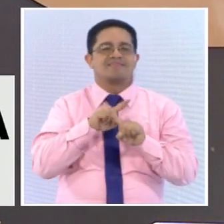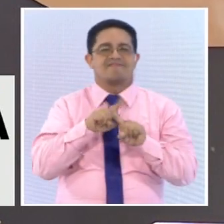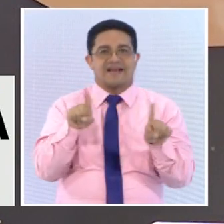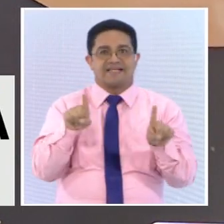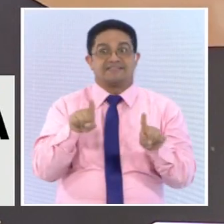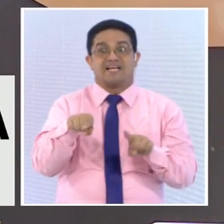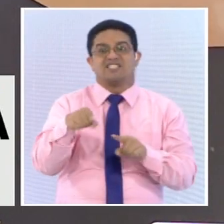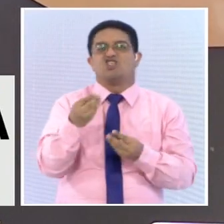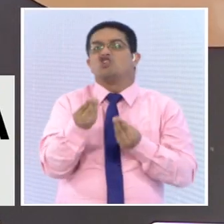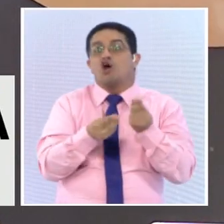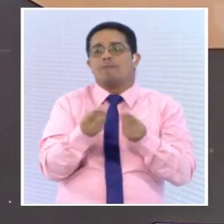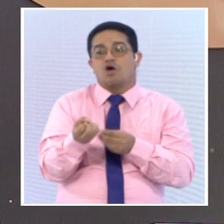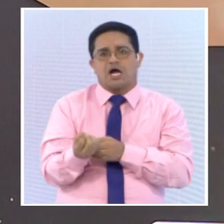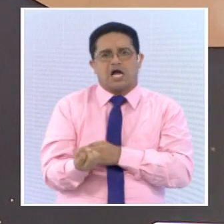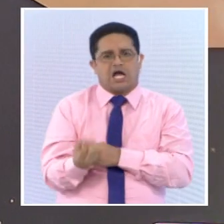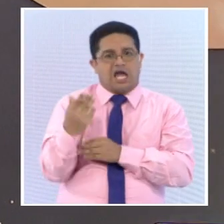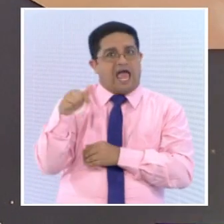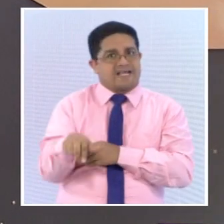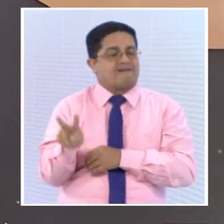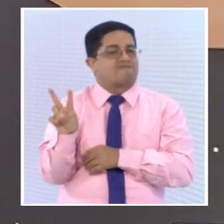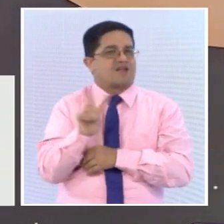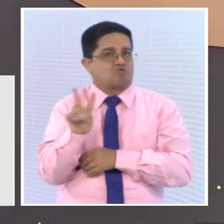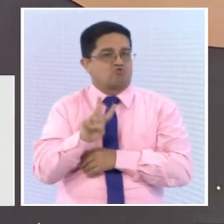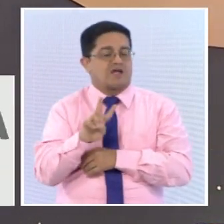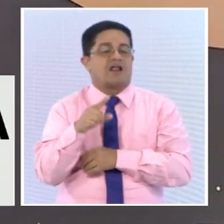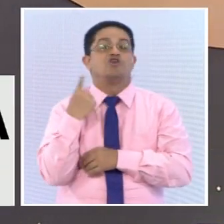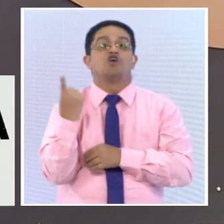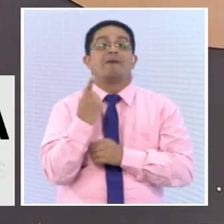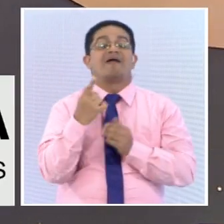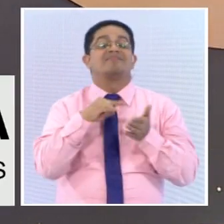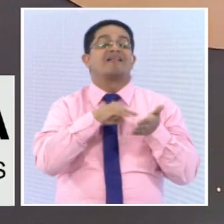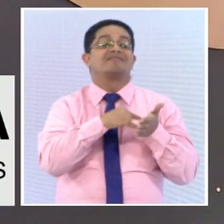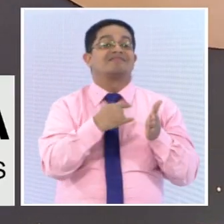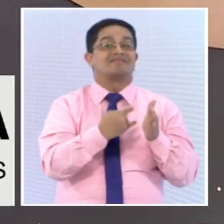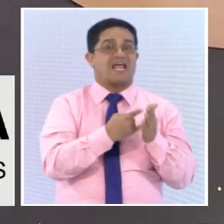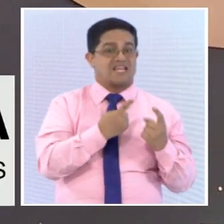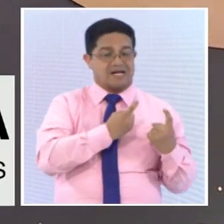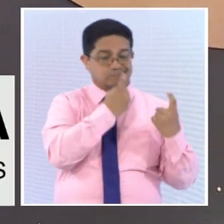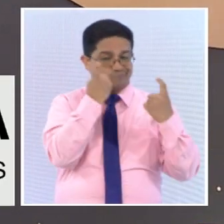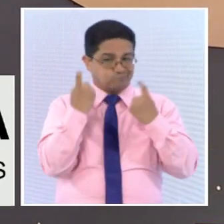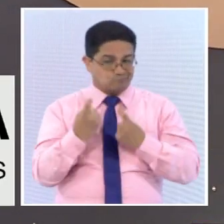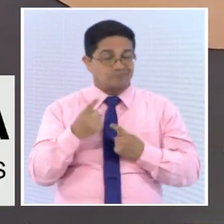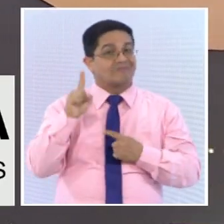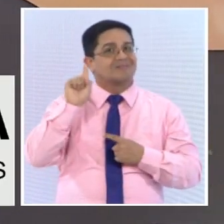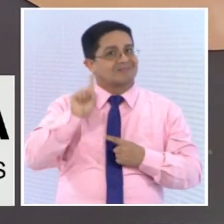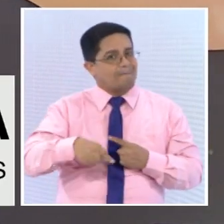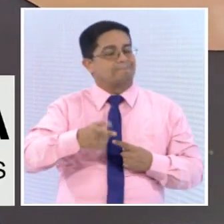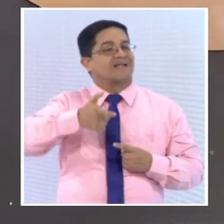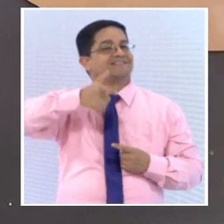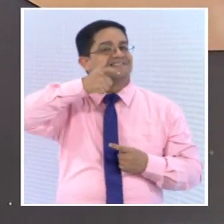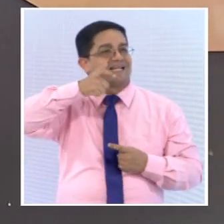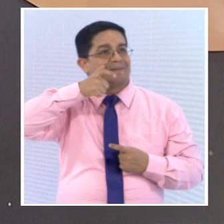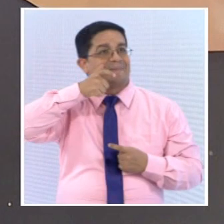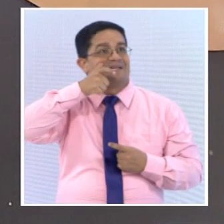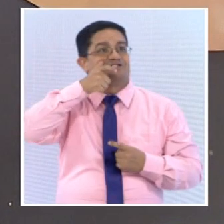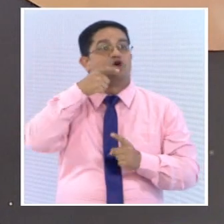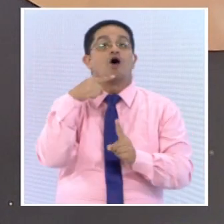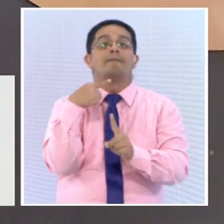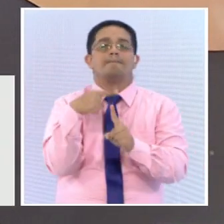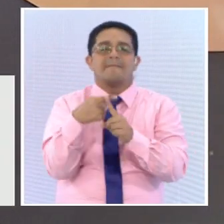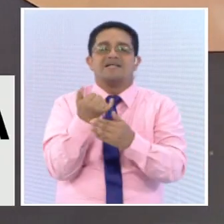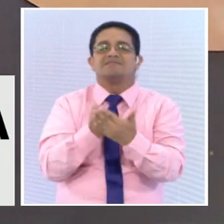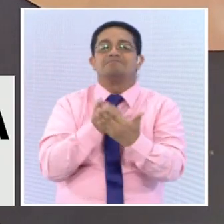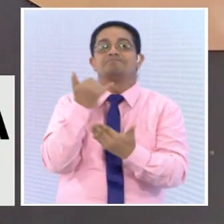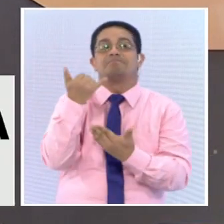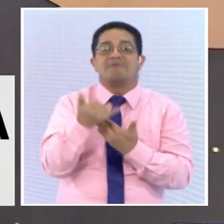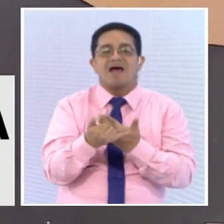paciente no solo con las técnicas cardiopulmonares, no solo con el equipo multidisciplinario, sino también con un seguimiento y con un plan de acuerdo a su